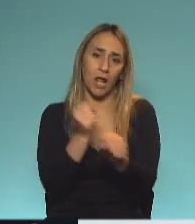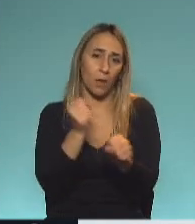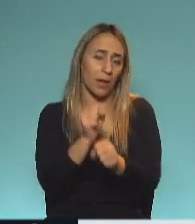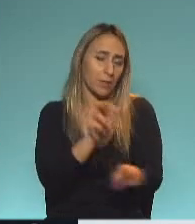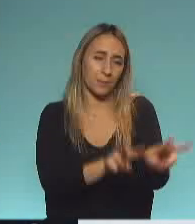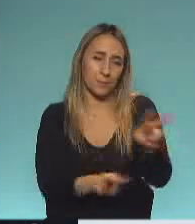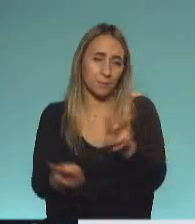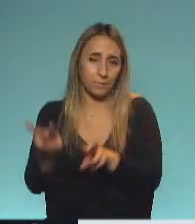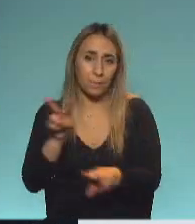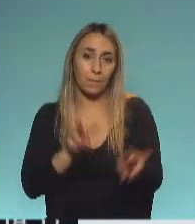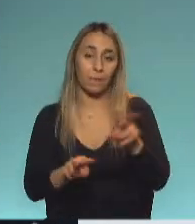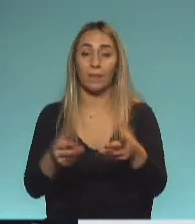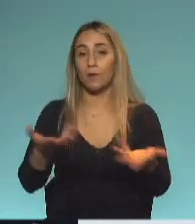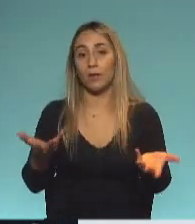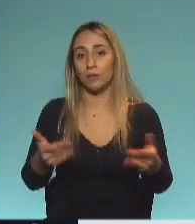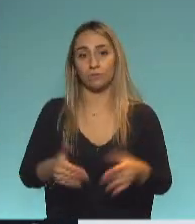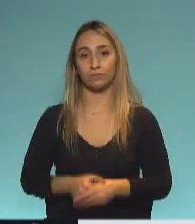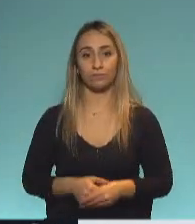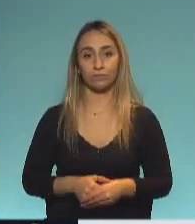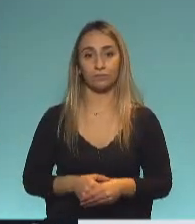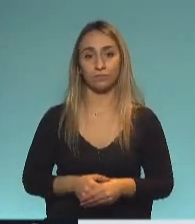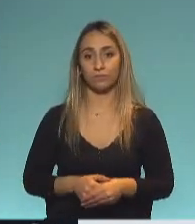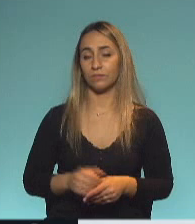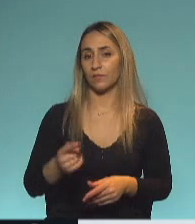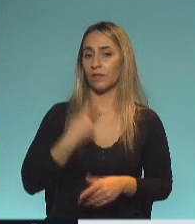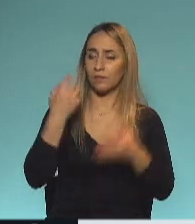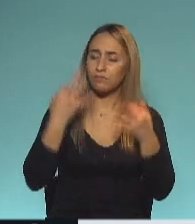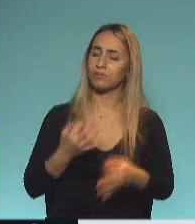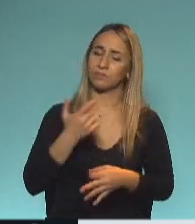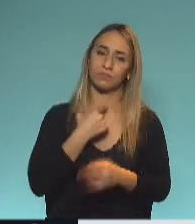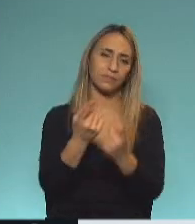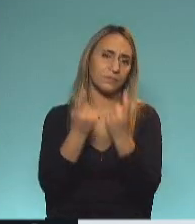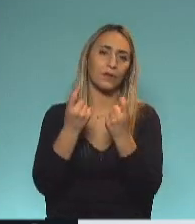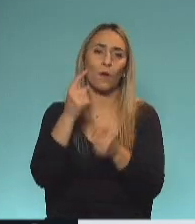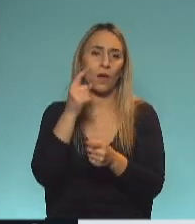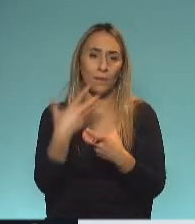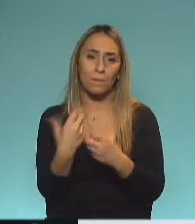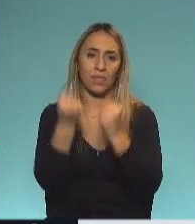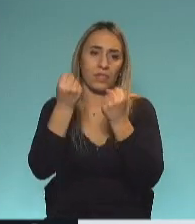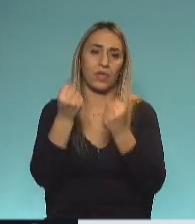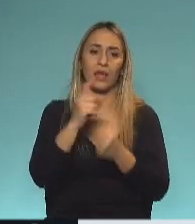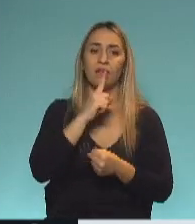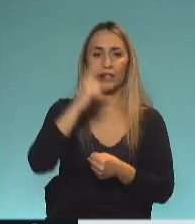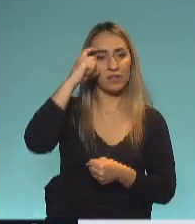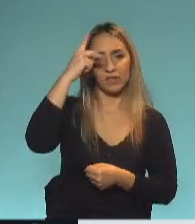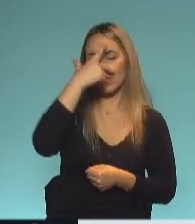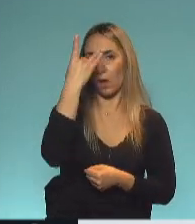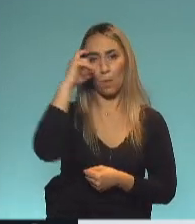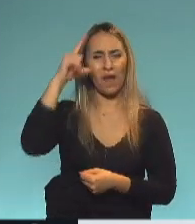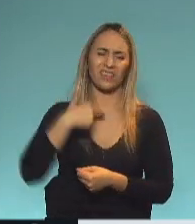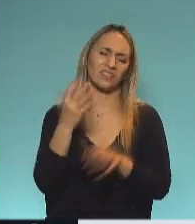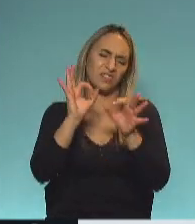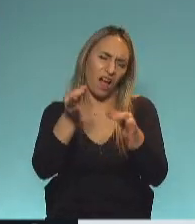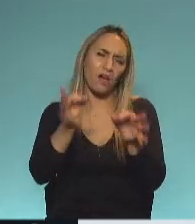el caso. Y bueno, lo único que queremos es encontrar a Tehuel. Sabemos que estamos buscando un cuerpo, sabemos